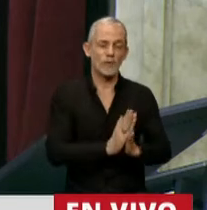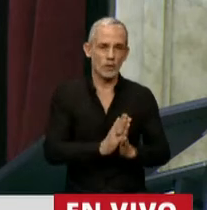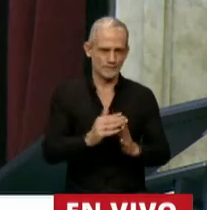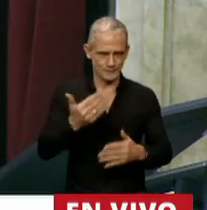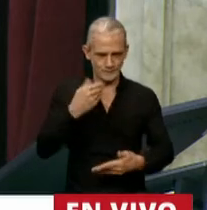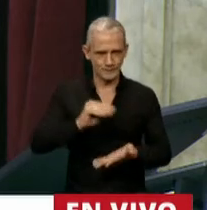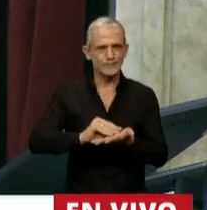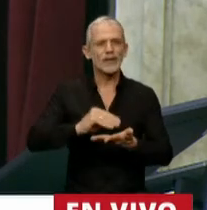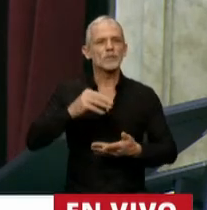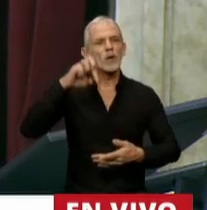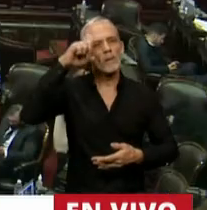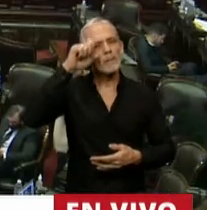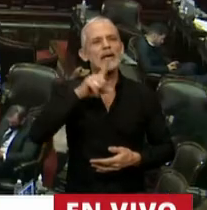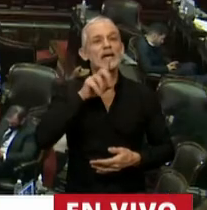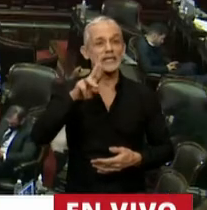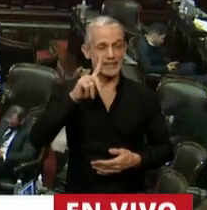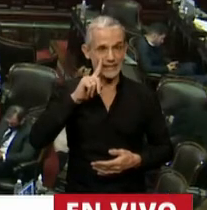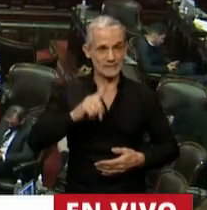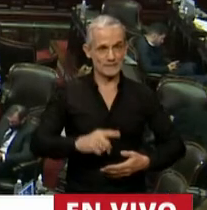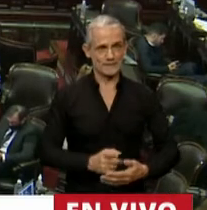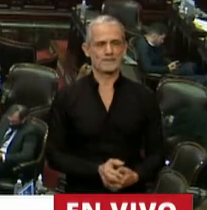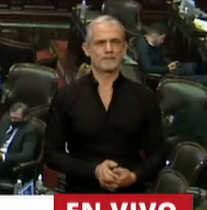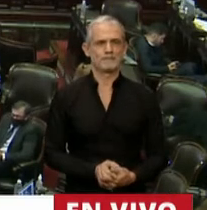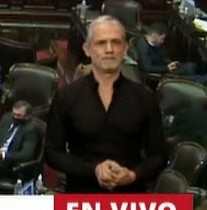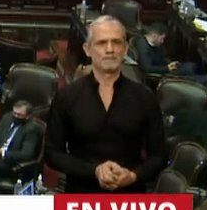Tiene la palabra el diputado Petri.